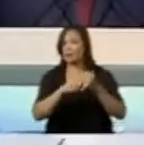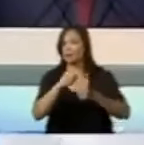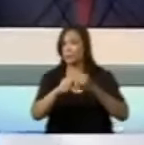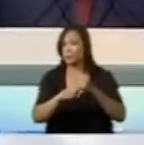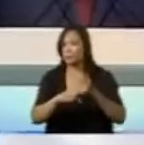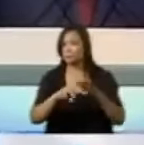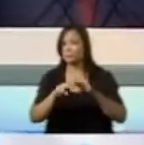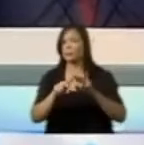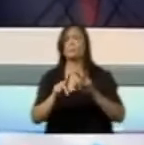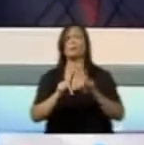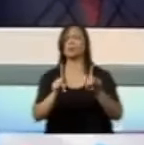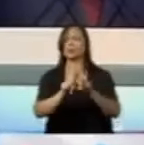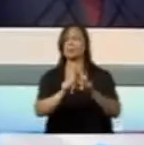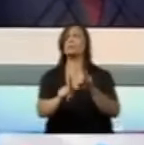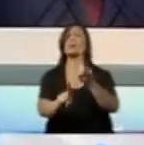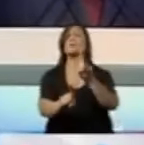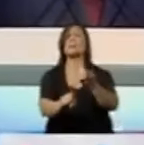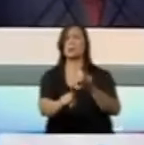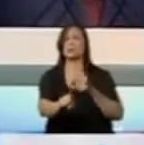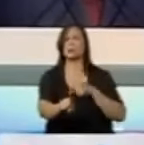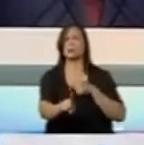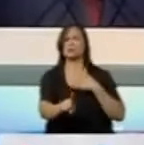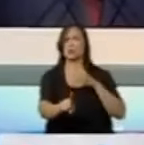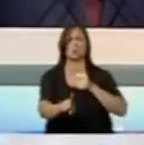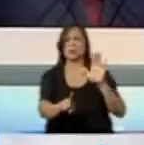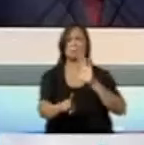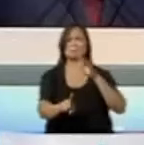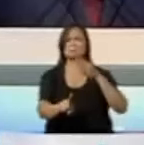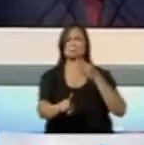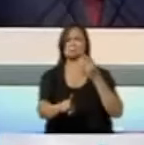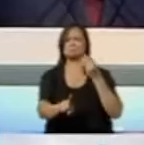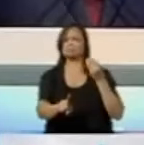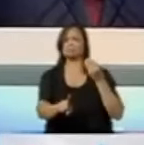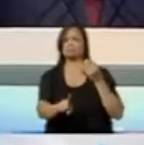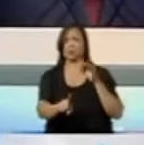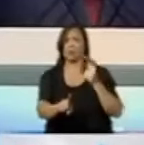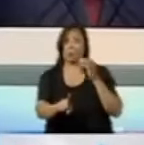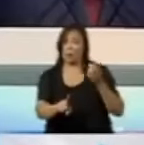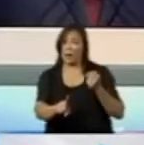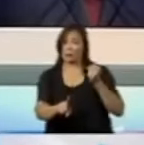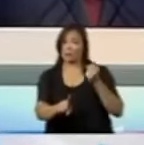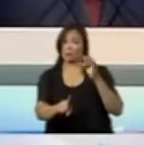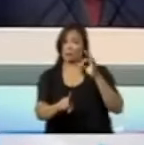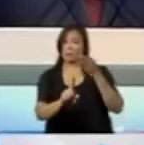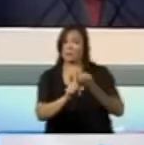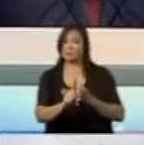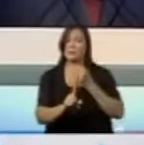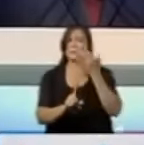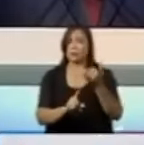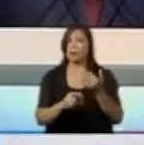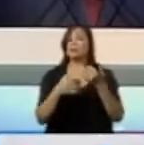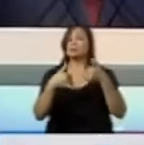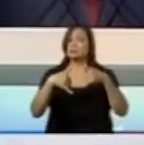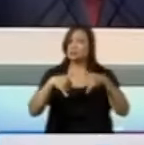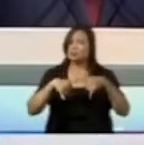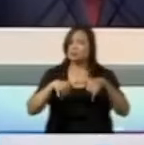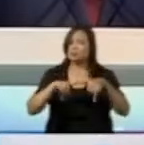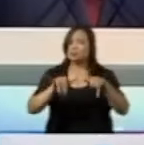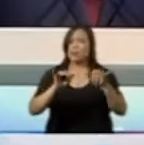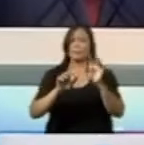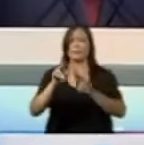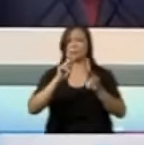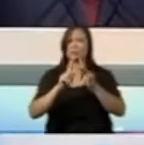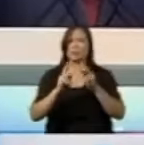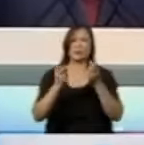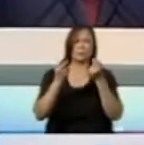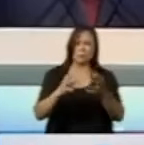Pero además hay una pregunta que yo me la dejé de hacer hace 1 año y 9 meses, pero que todavía en la población